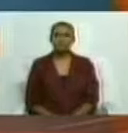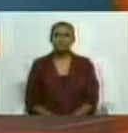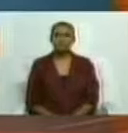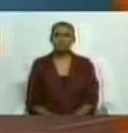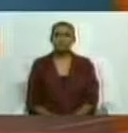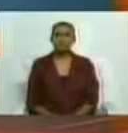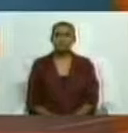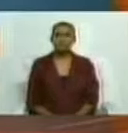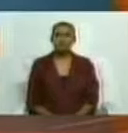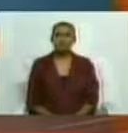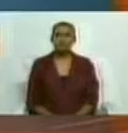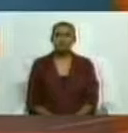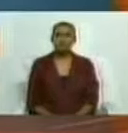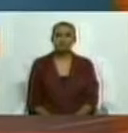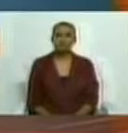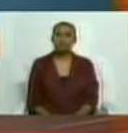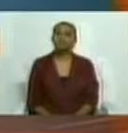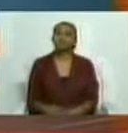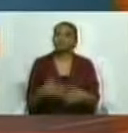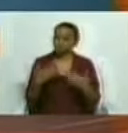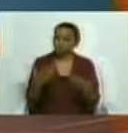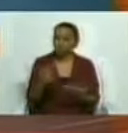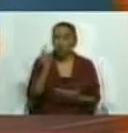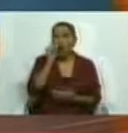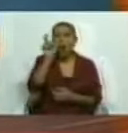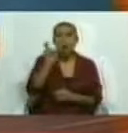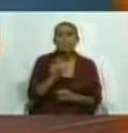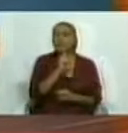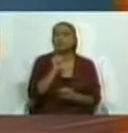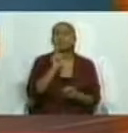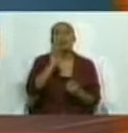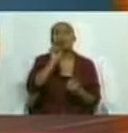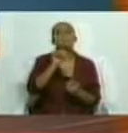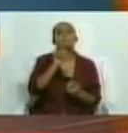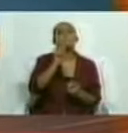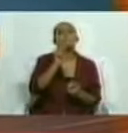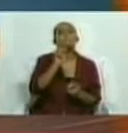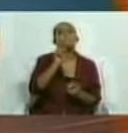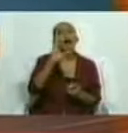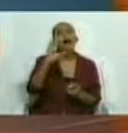a muerte Rubi